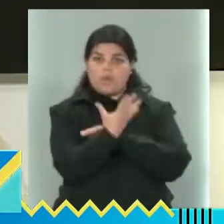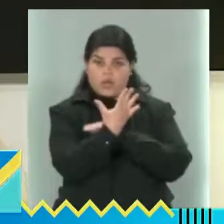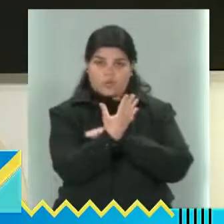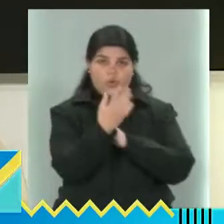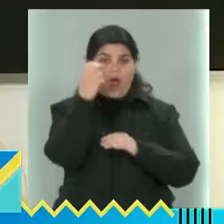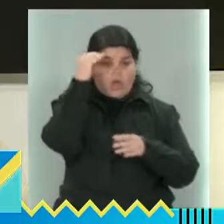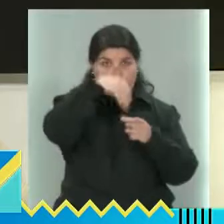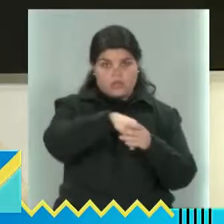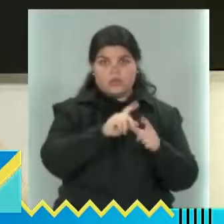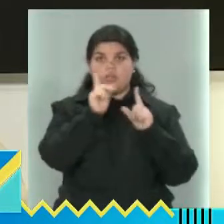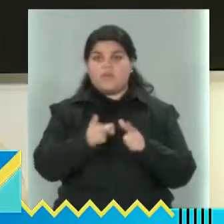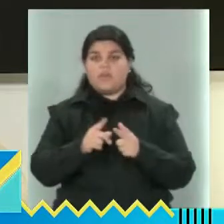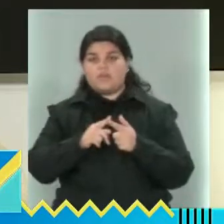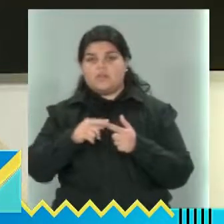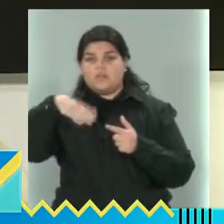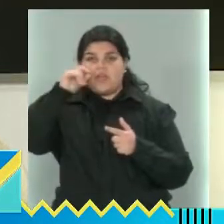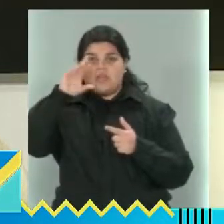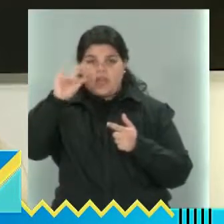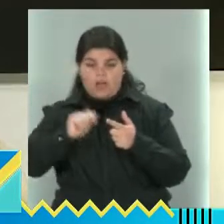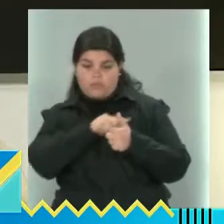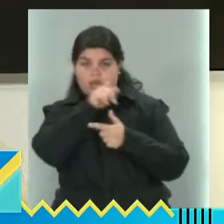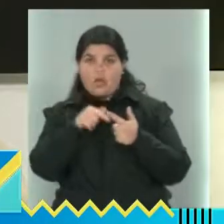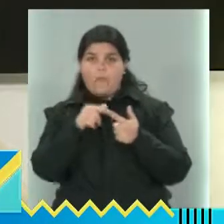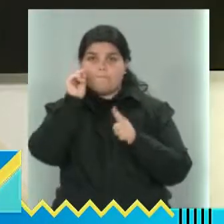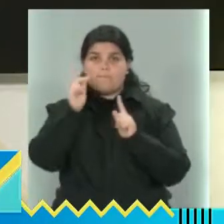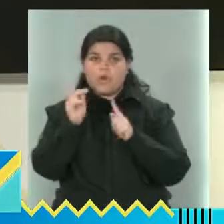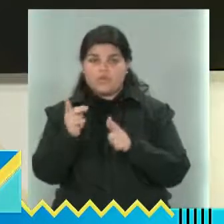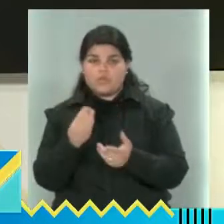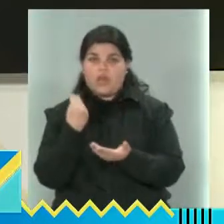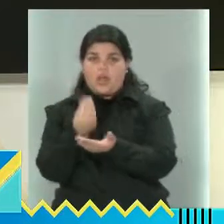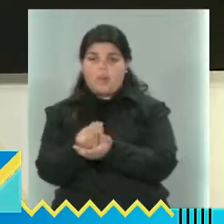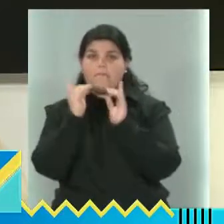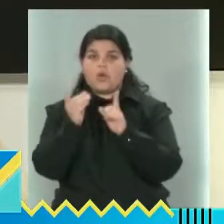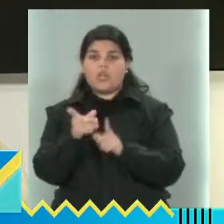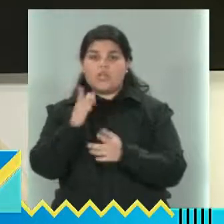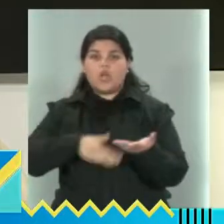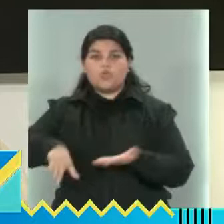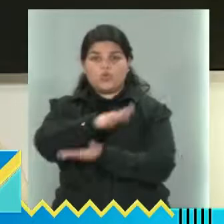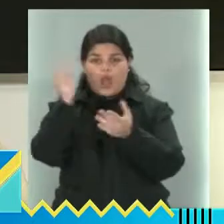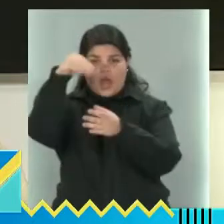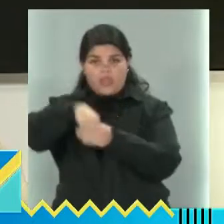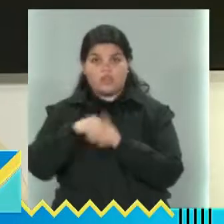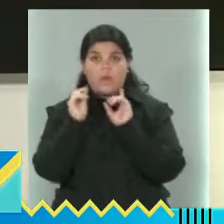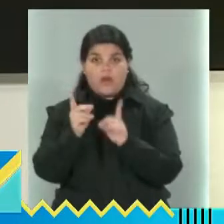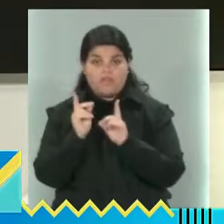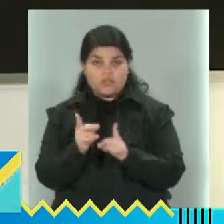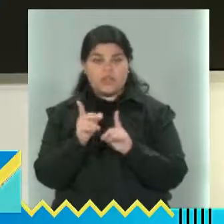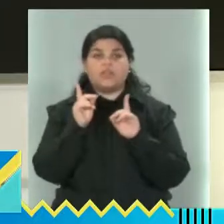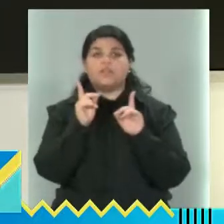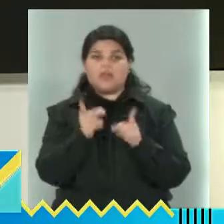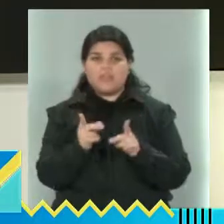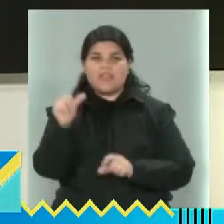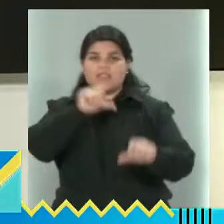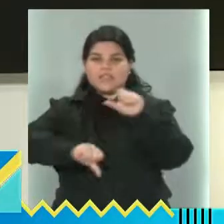también Melina Guardamagna, que es docente de la Facultad de Ciencias Políticas y Sociales, y que está también en programas de ciencia,